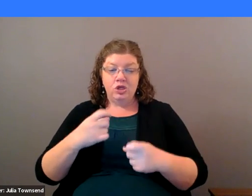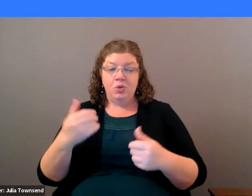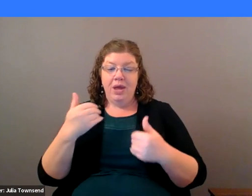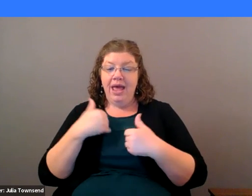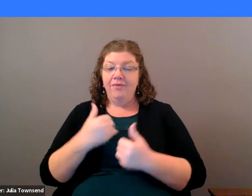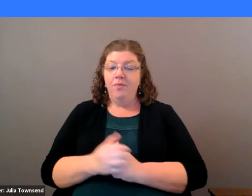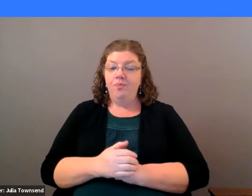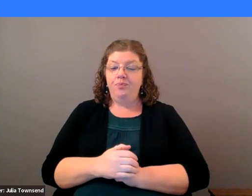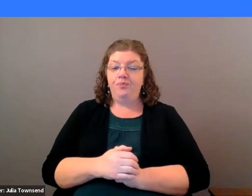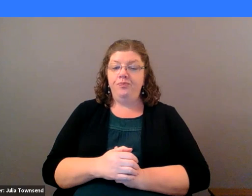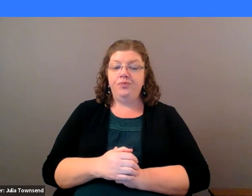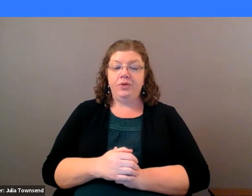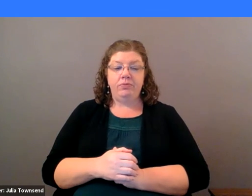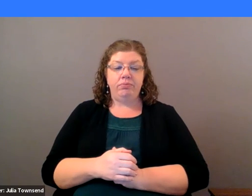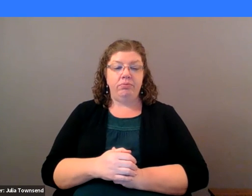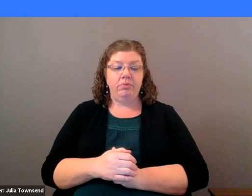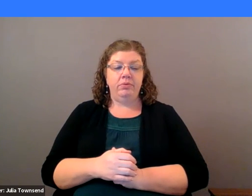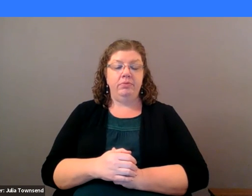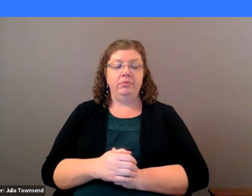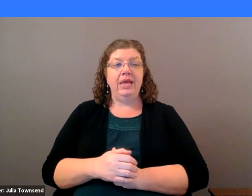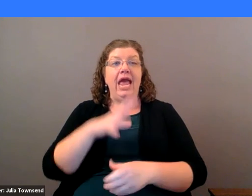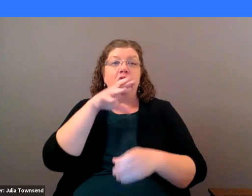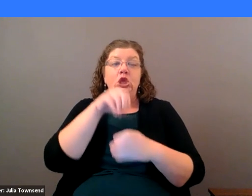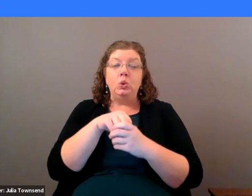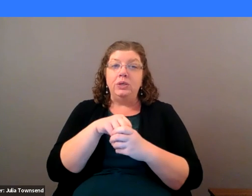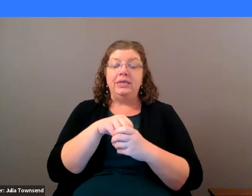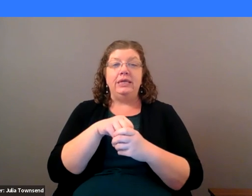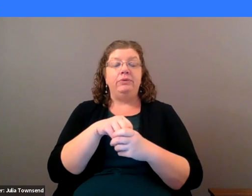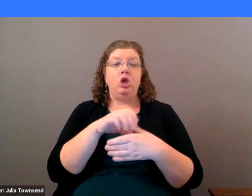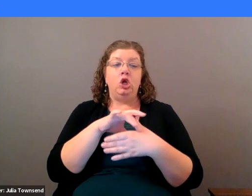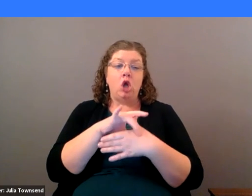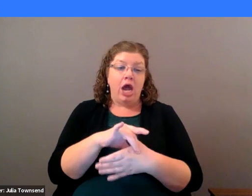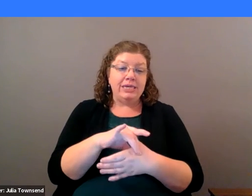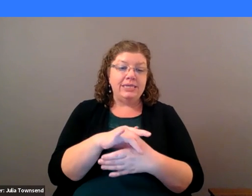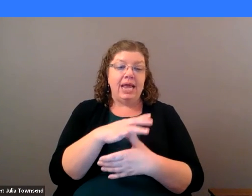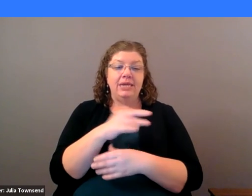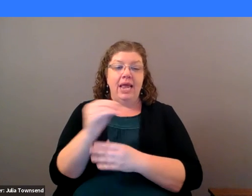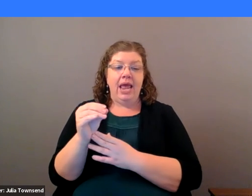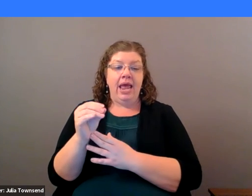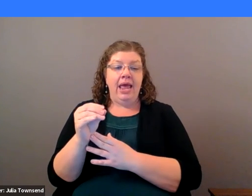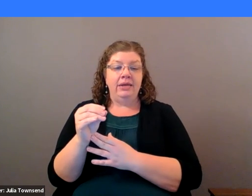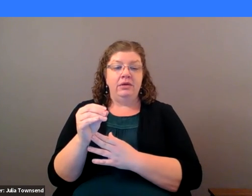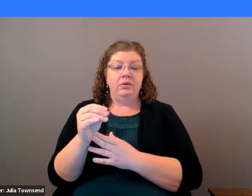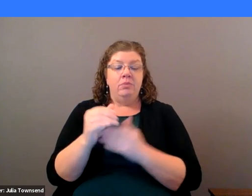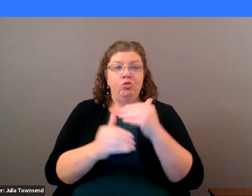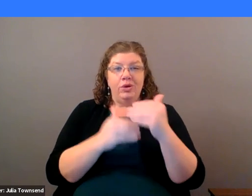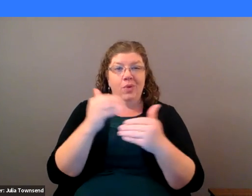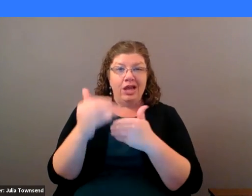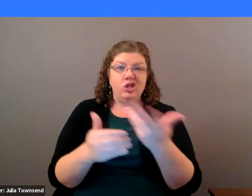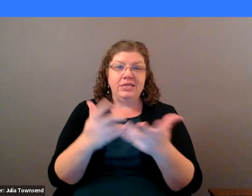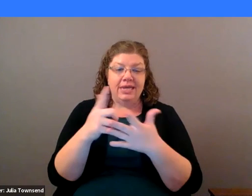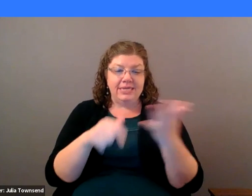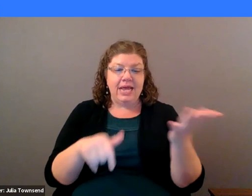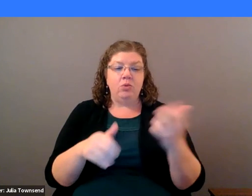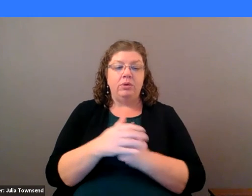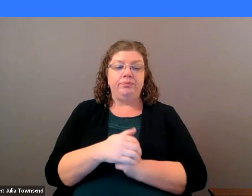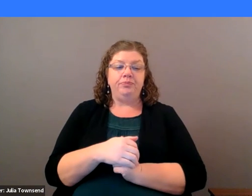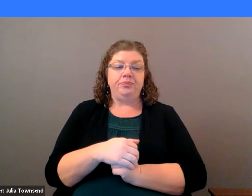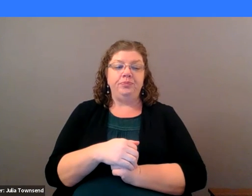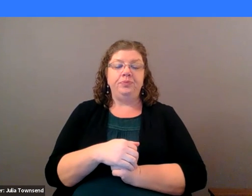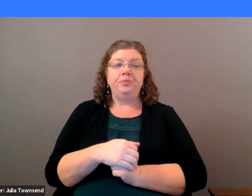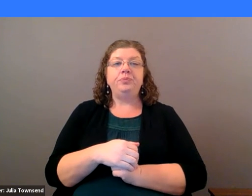ustedes sobre el plan de estudios, incluyendo contenido y la progresión, etcétera. También